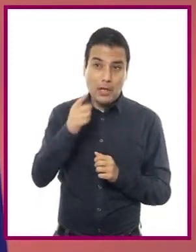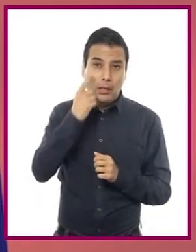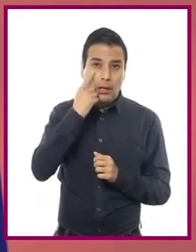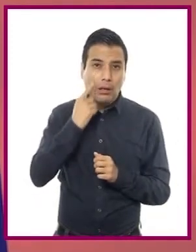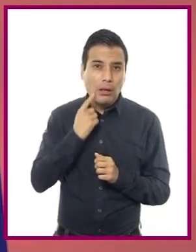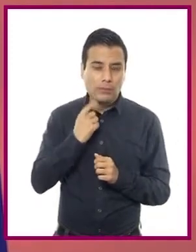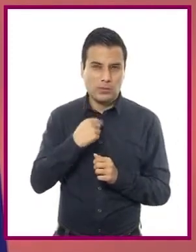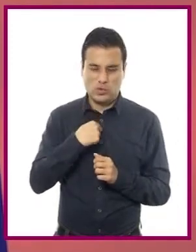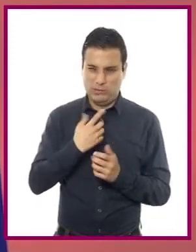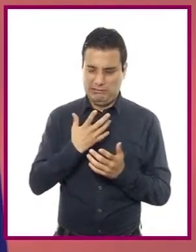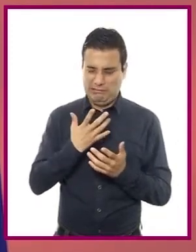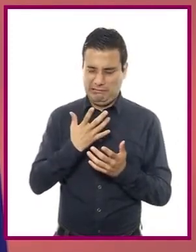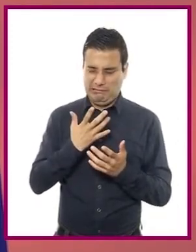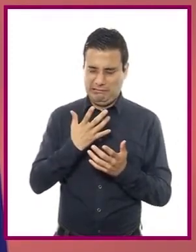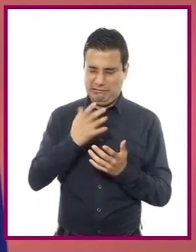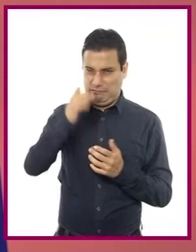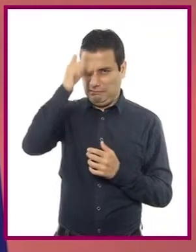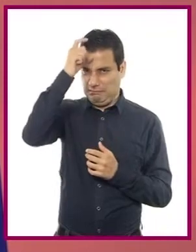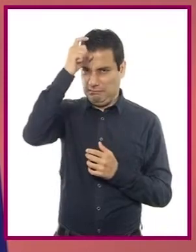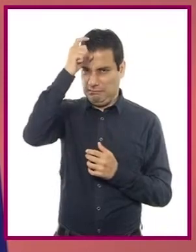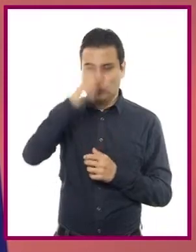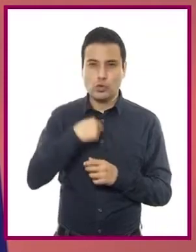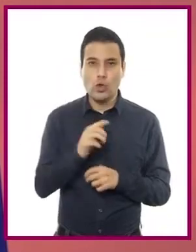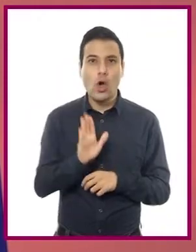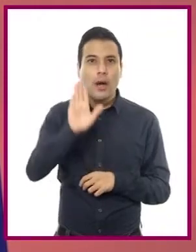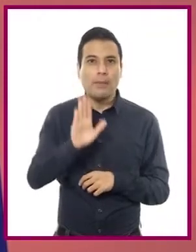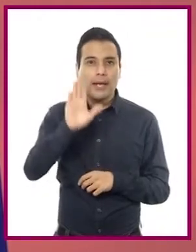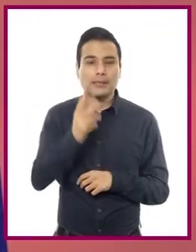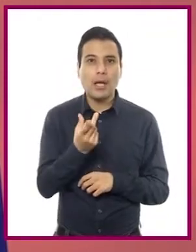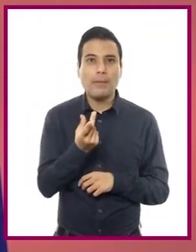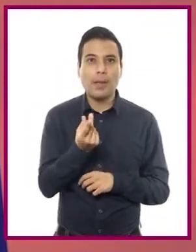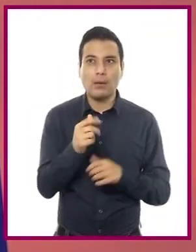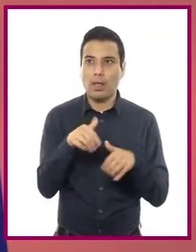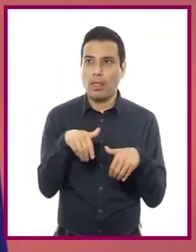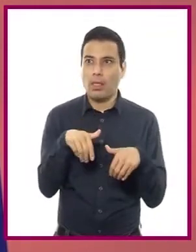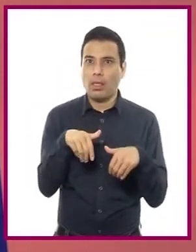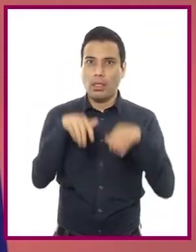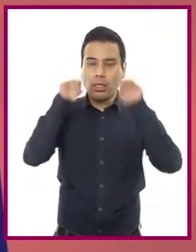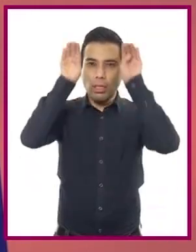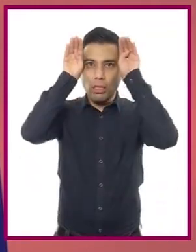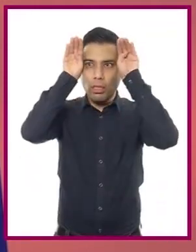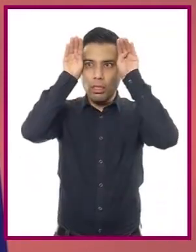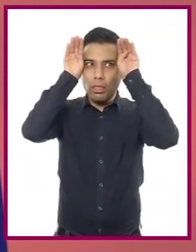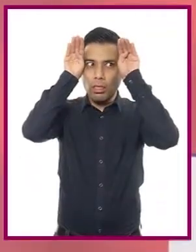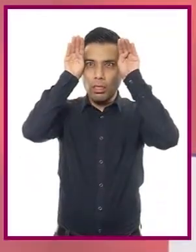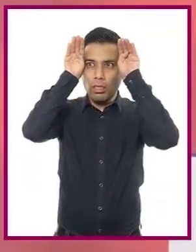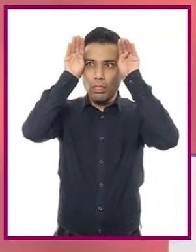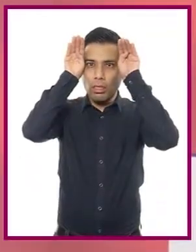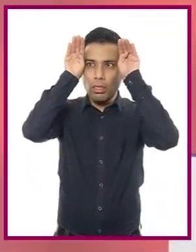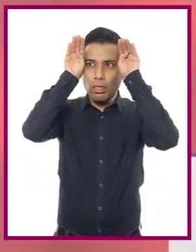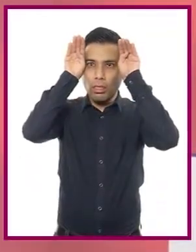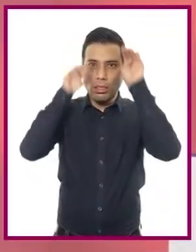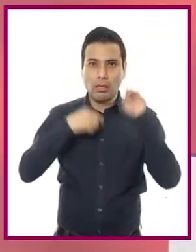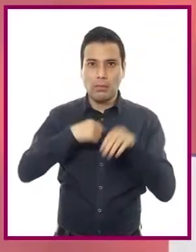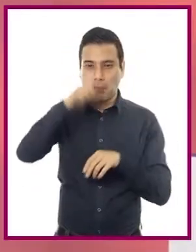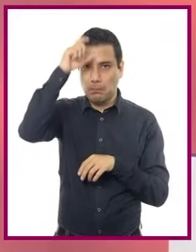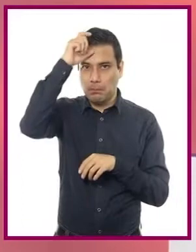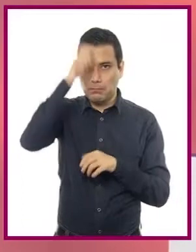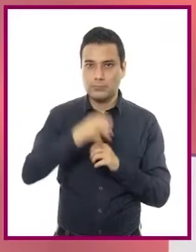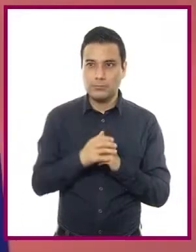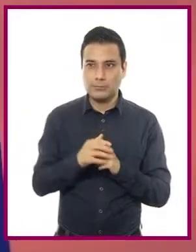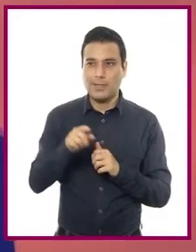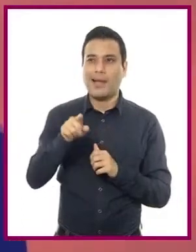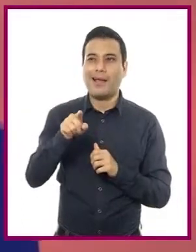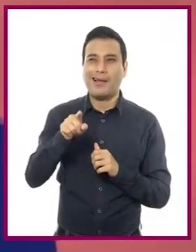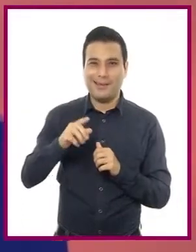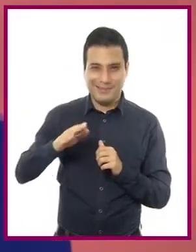pasmado, con cara de perrito al que un perrote le robó su chuleta. Acabas de usar una metáfora,